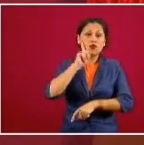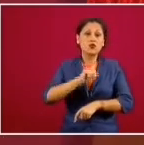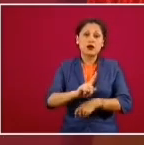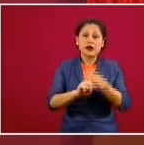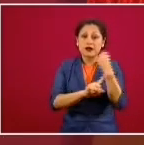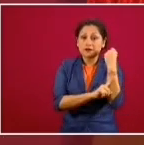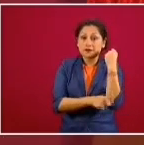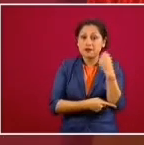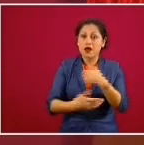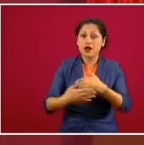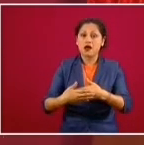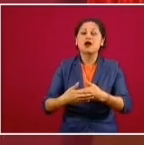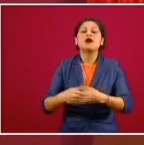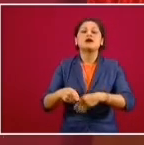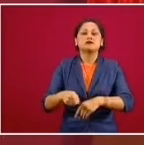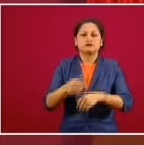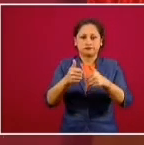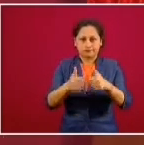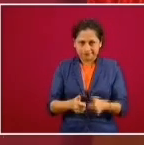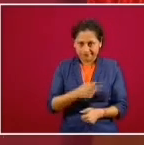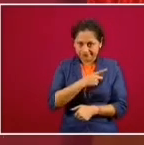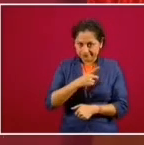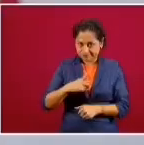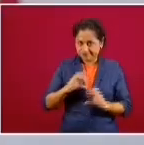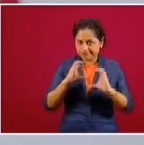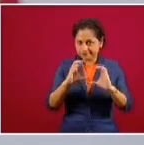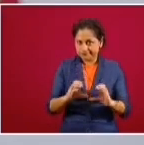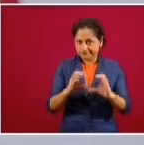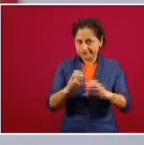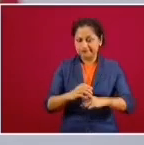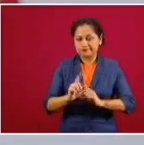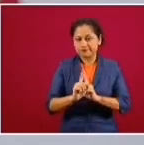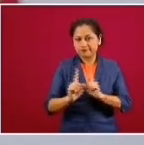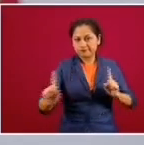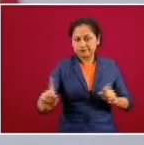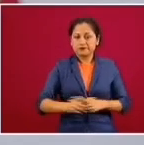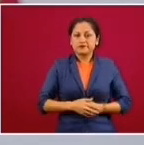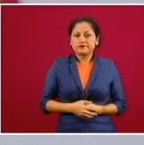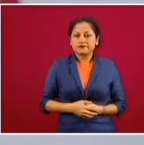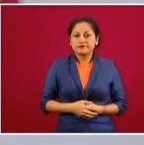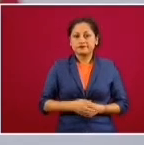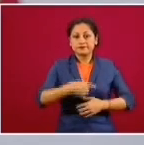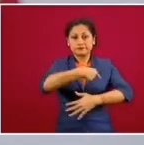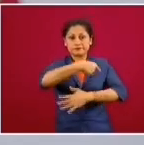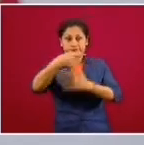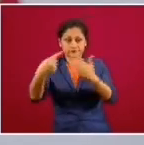Por lo tanto, las acciones de control que serán propuestas para su